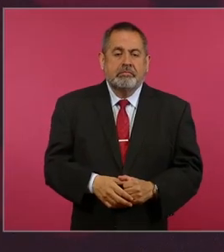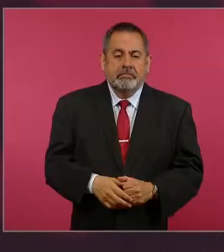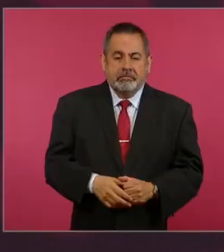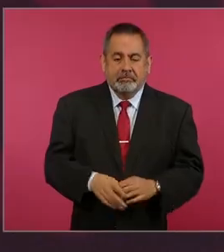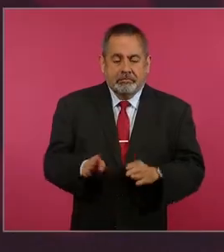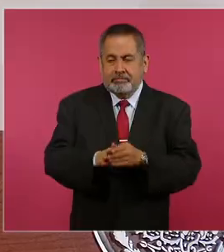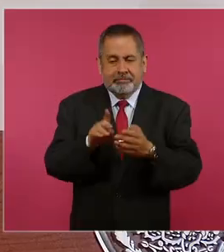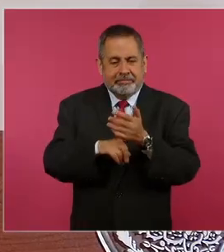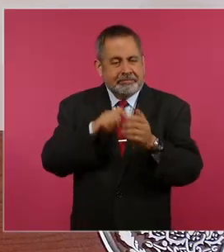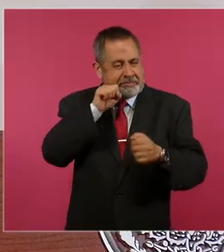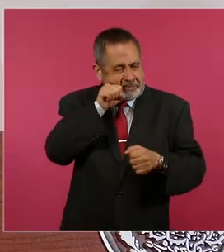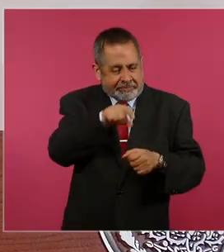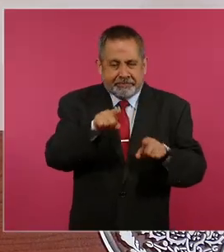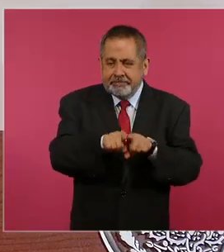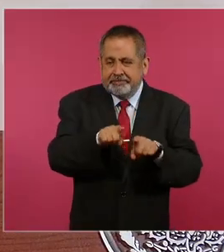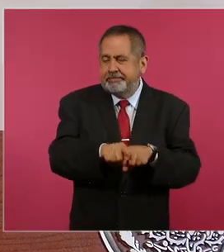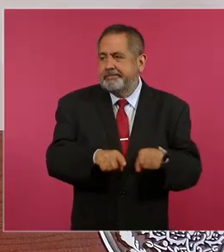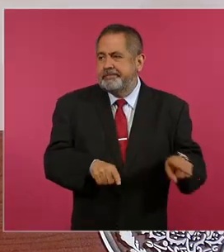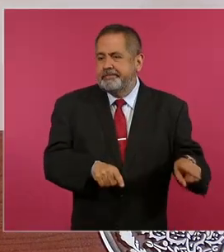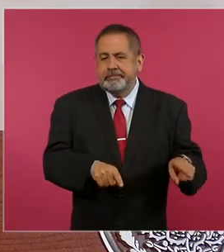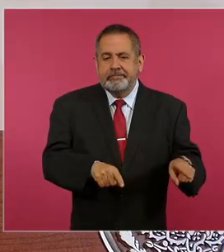están recibiendo